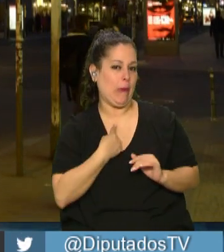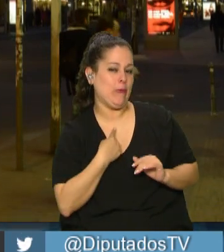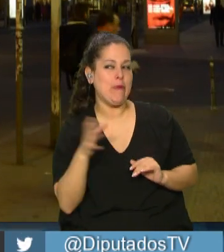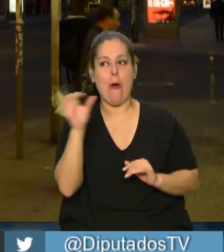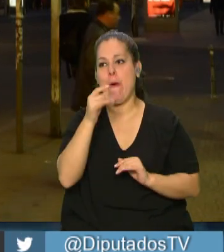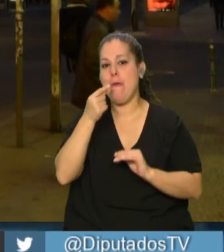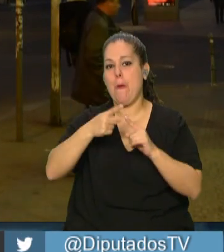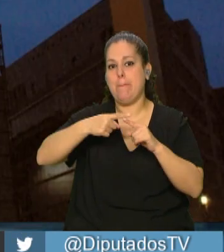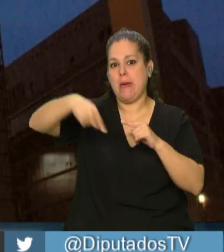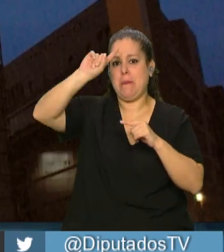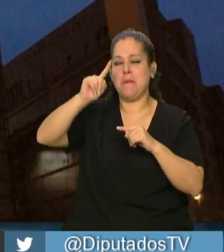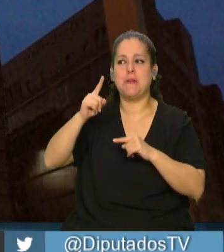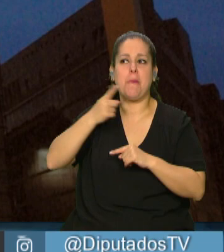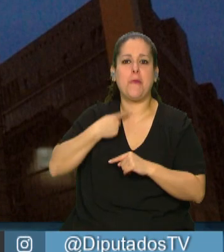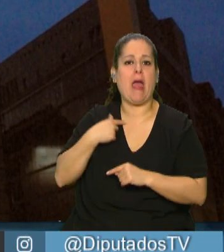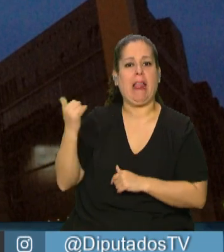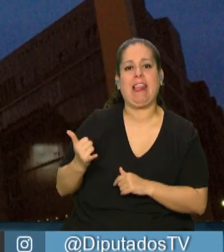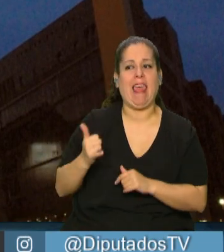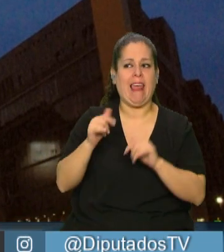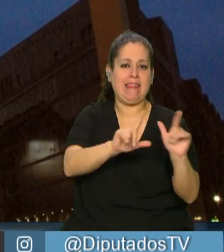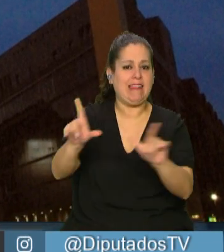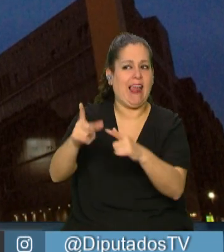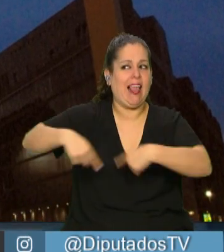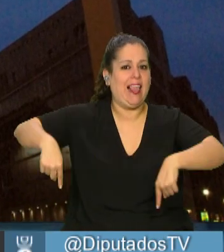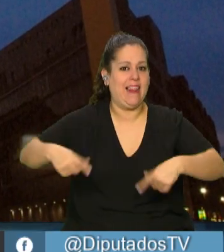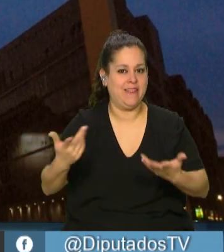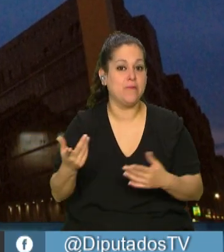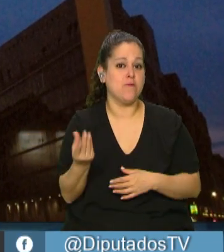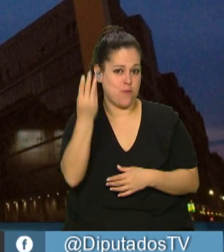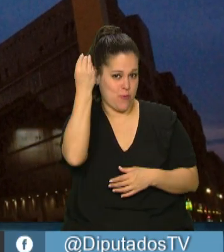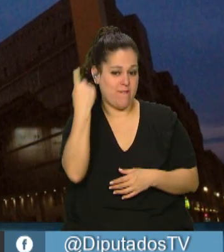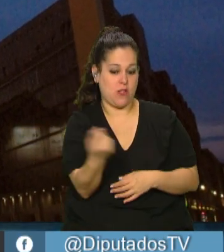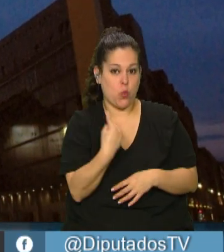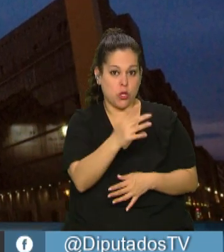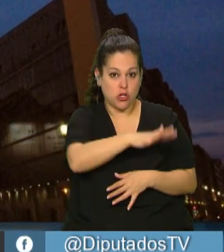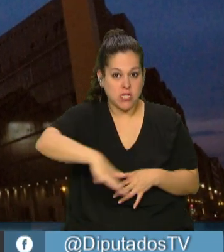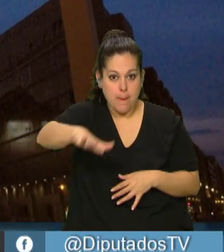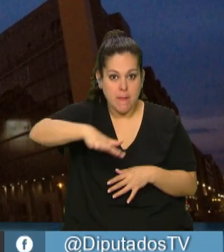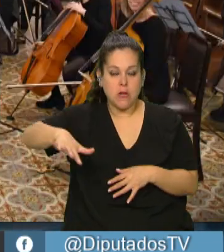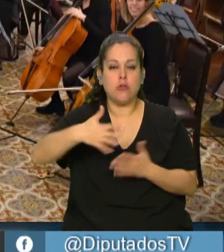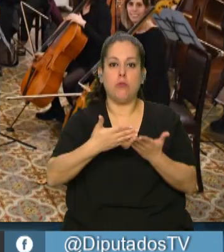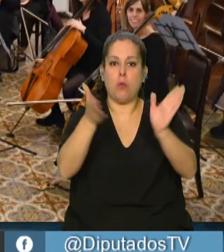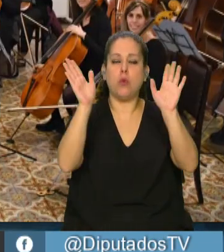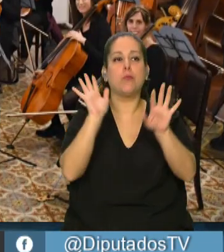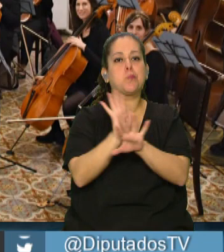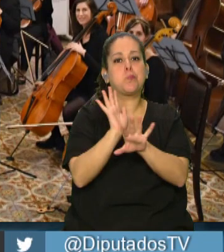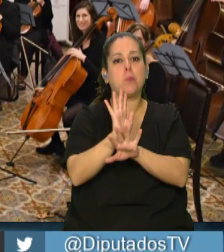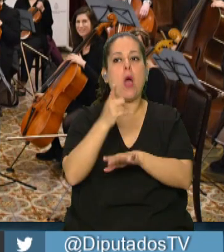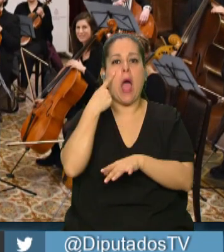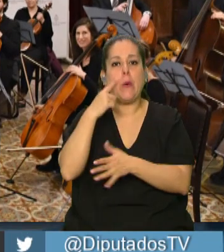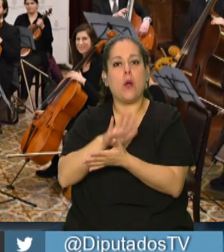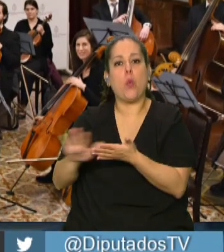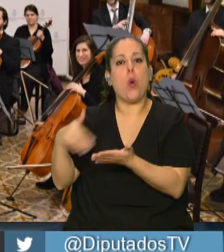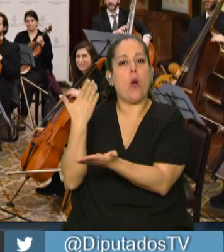en el pasillo. Y sí, y también han servido nuestros espacios públicos como para atraer